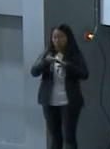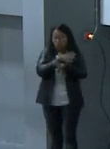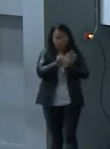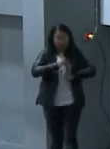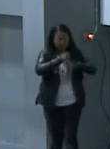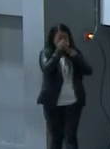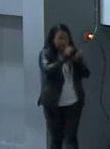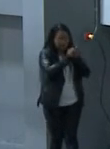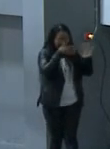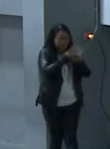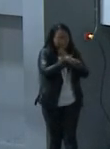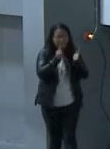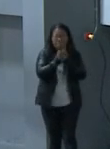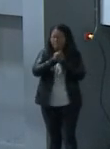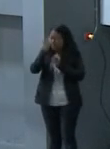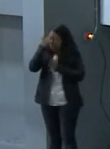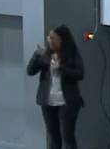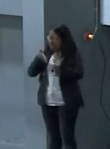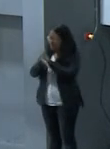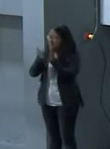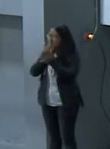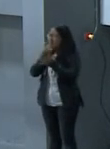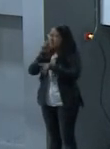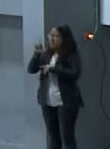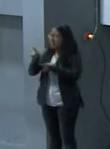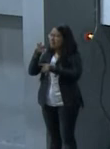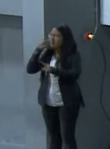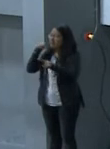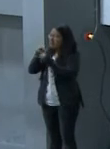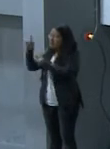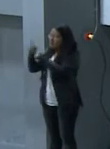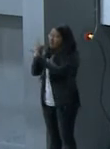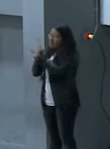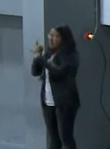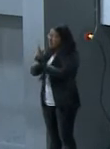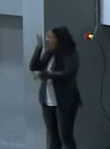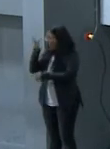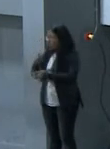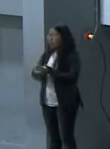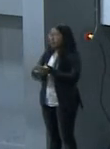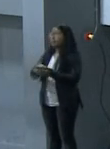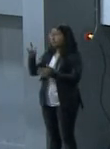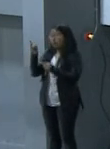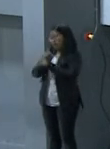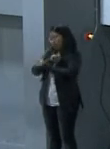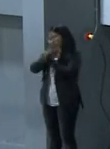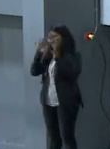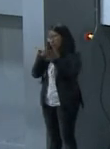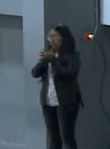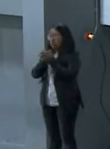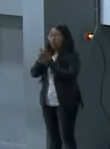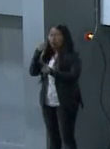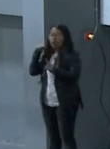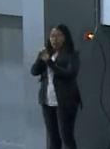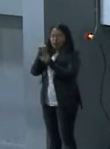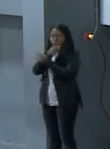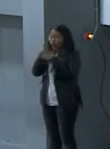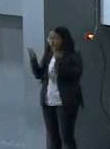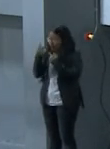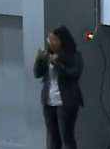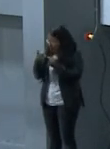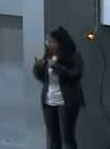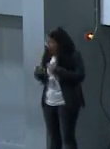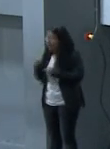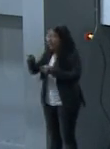está. ¿Por qué menciono que de ese dinero se esperaba hacer uso? Es claro que ese dinero solamente es para cubrir faltantes, o sea, no nos